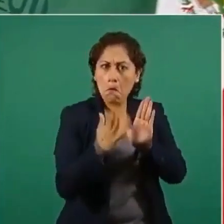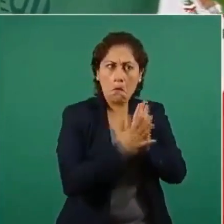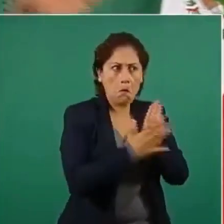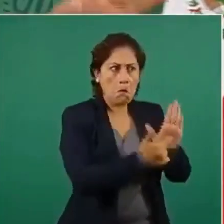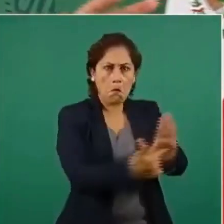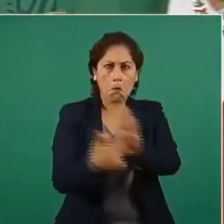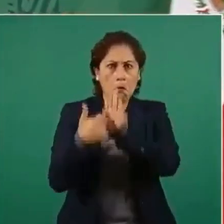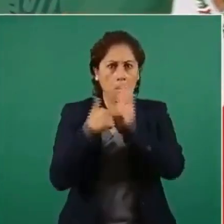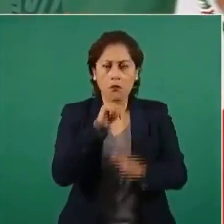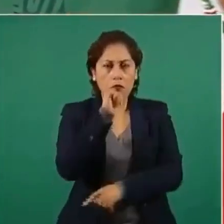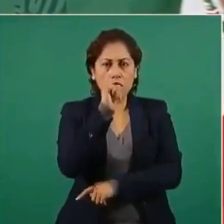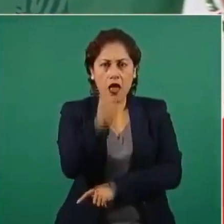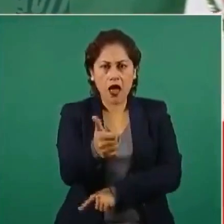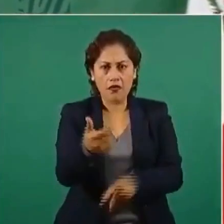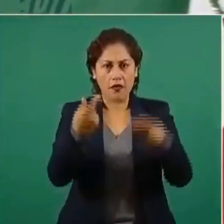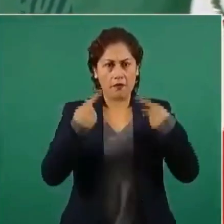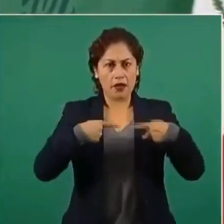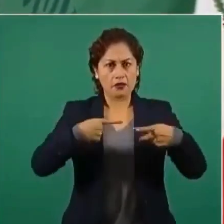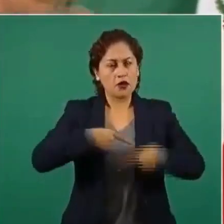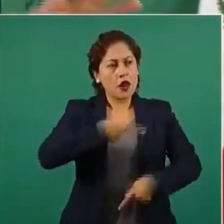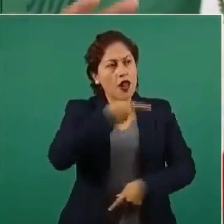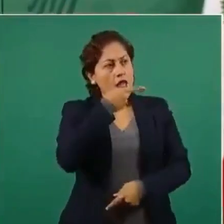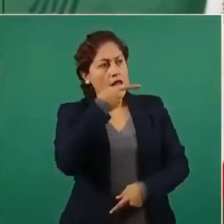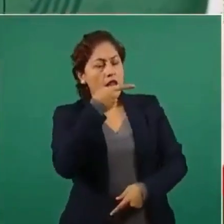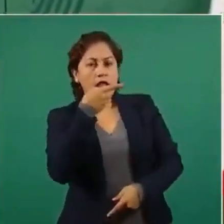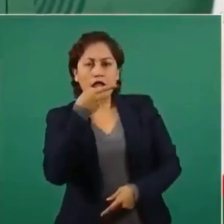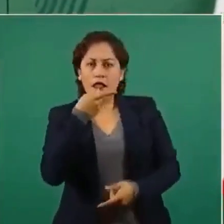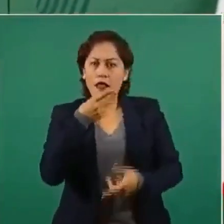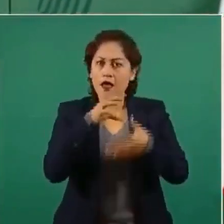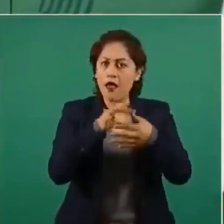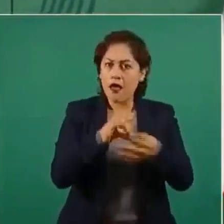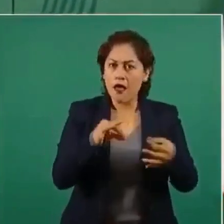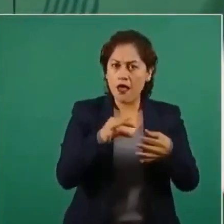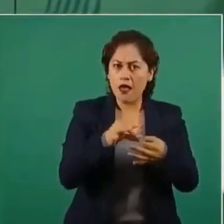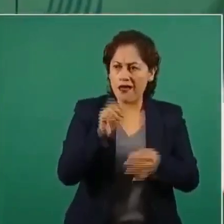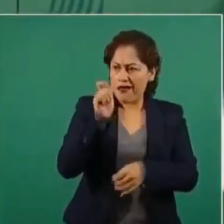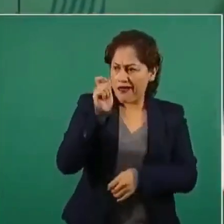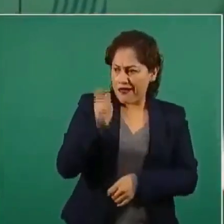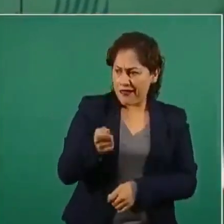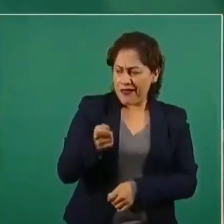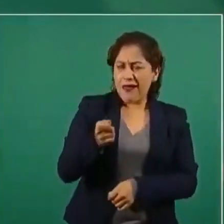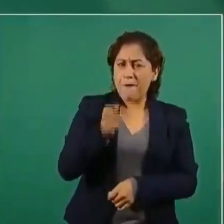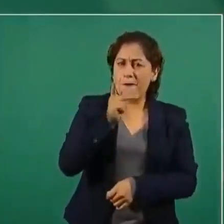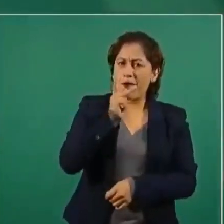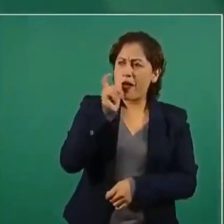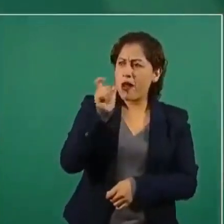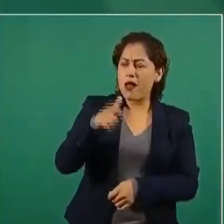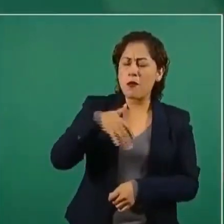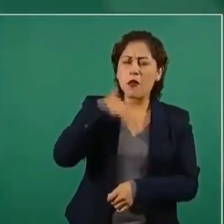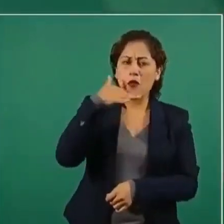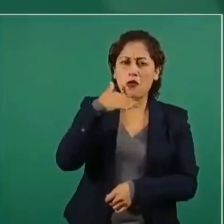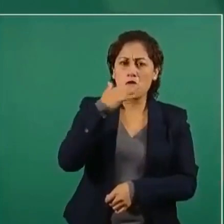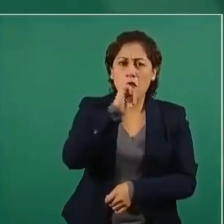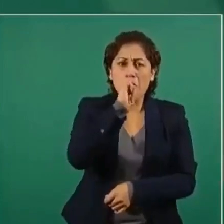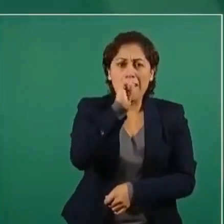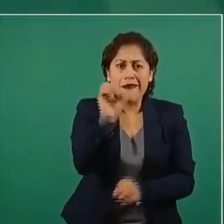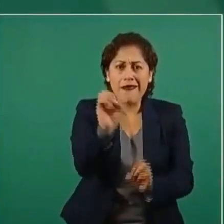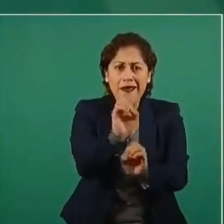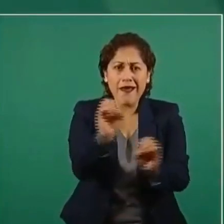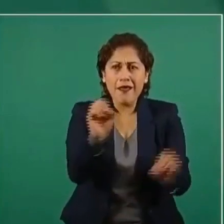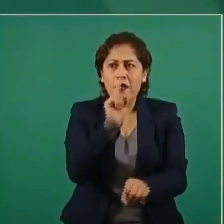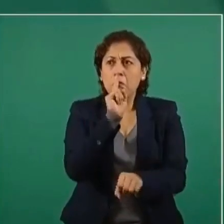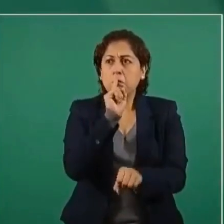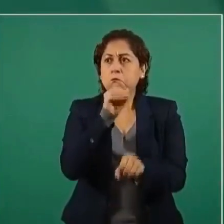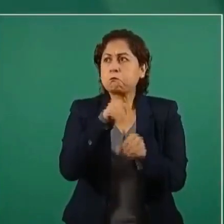en los discursos, ni en los medios. No se trataba el tema, ni en la